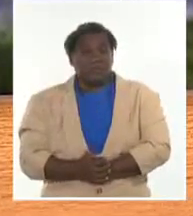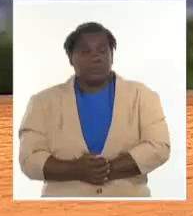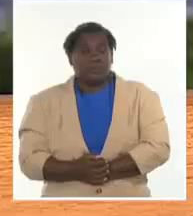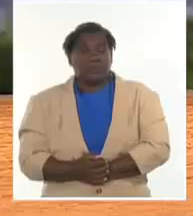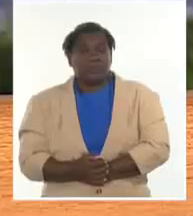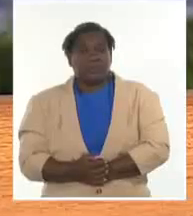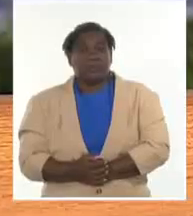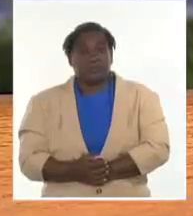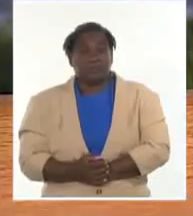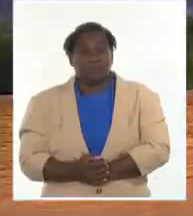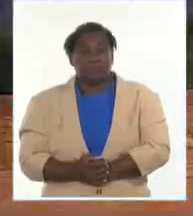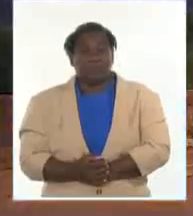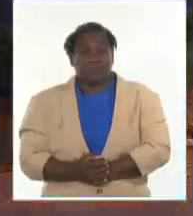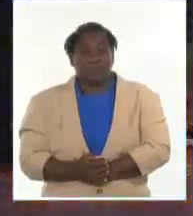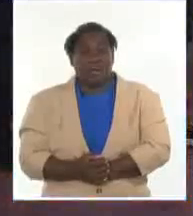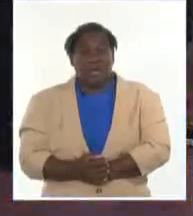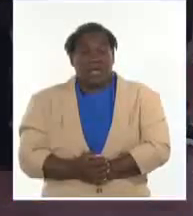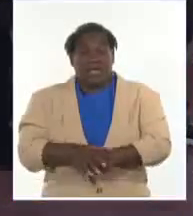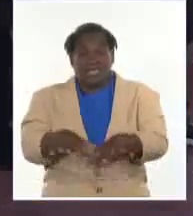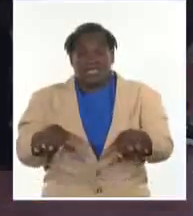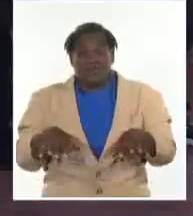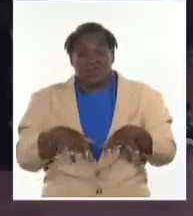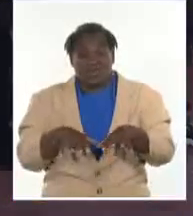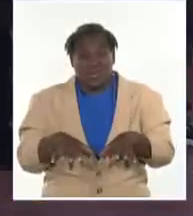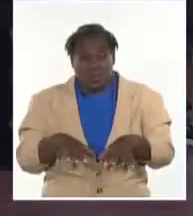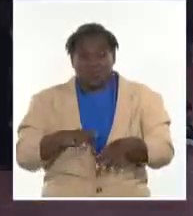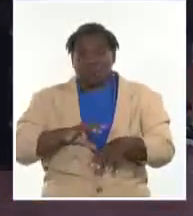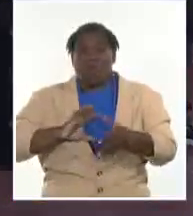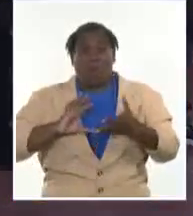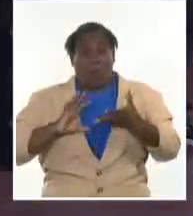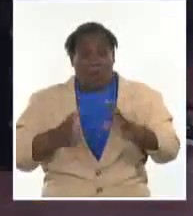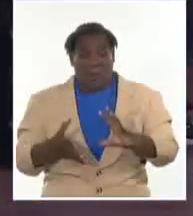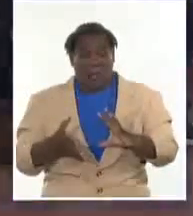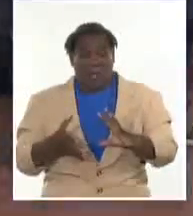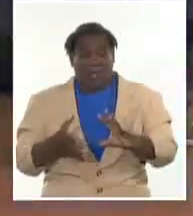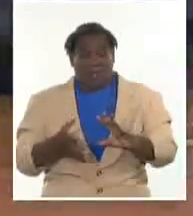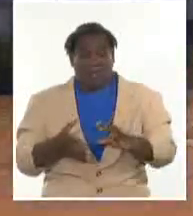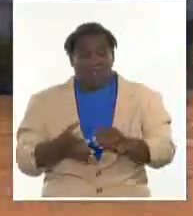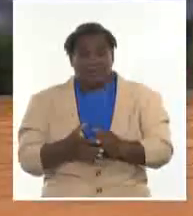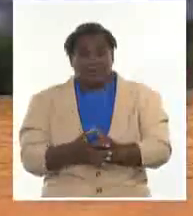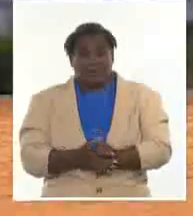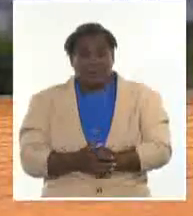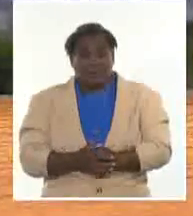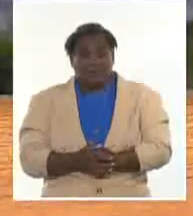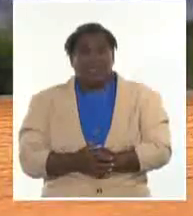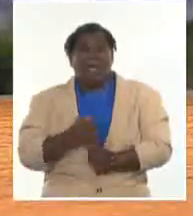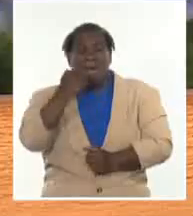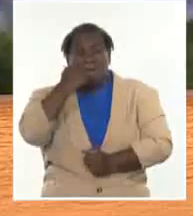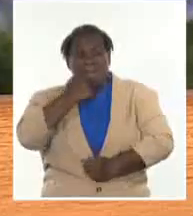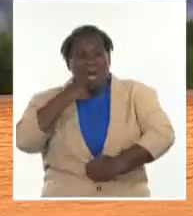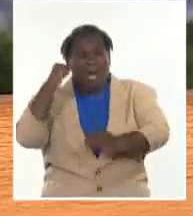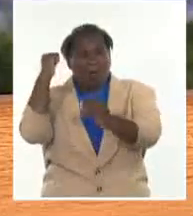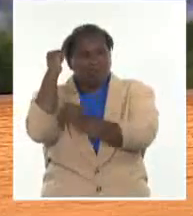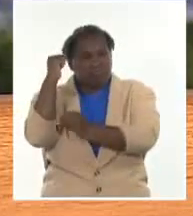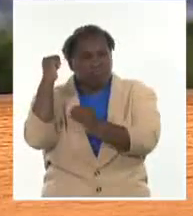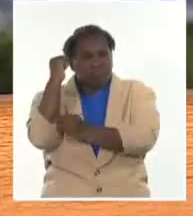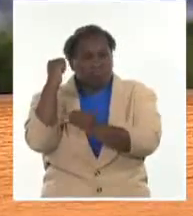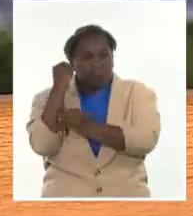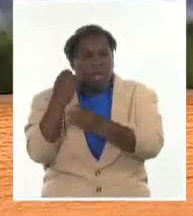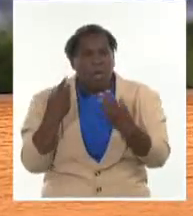mientras más complejas sean las circunstancias, más fortalecida debe estar la